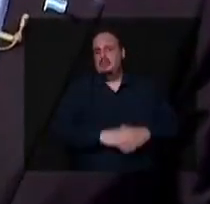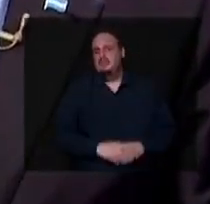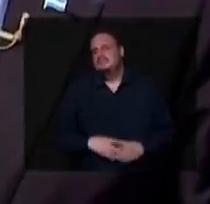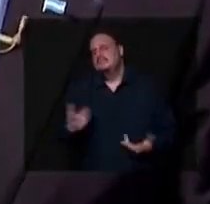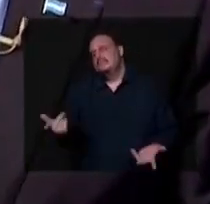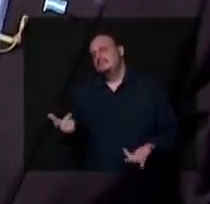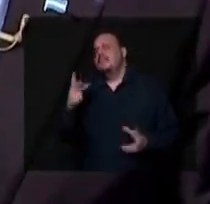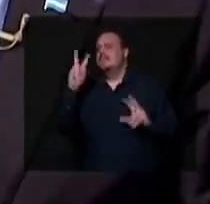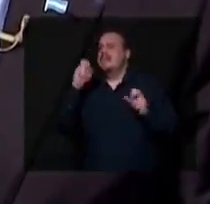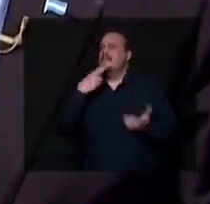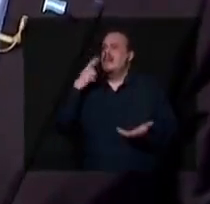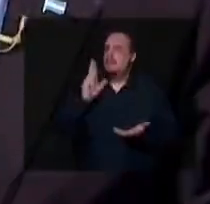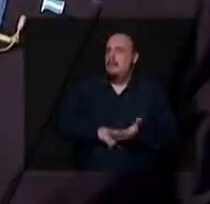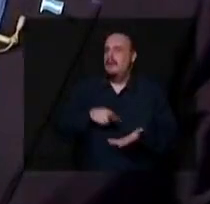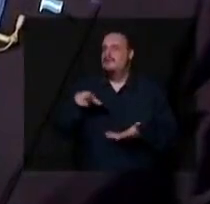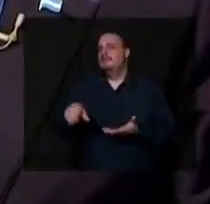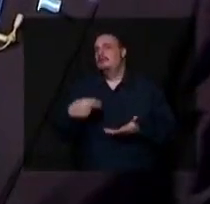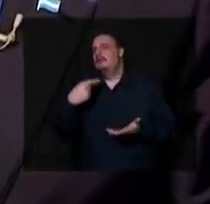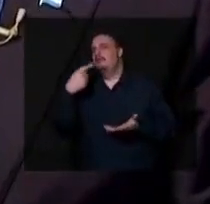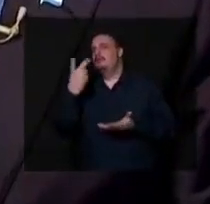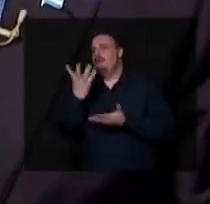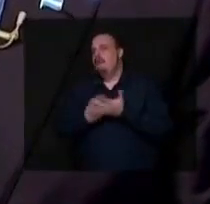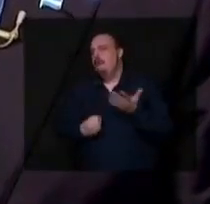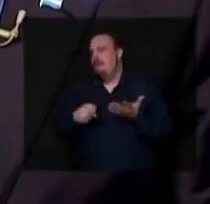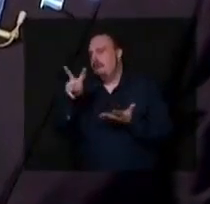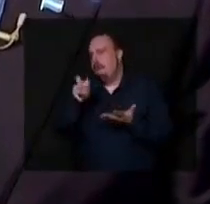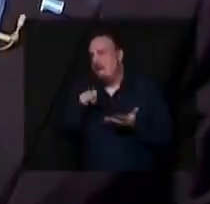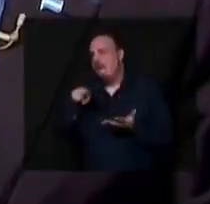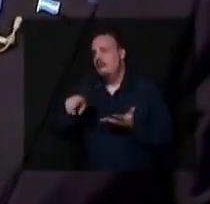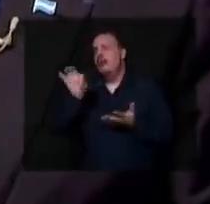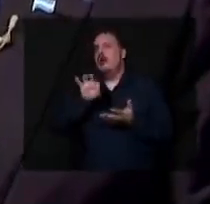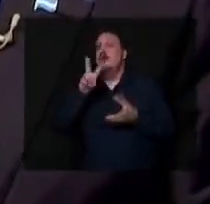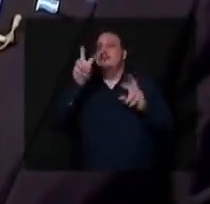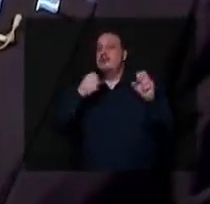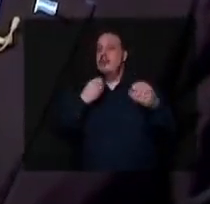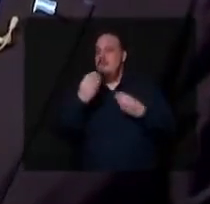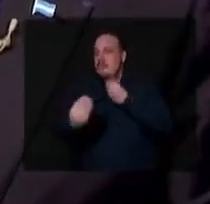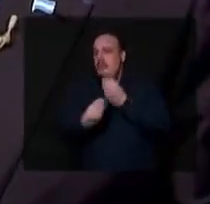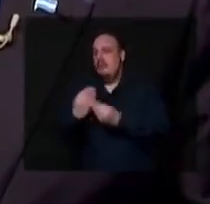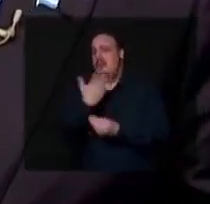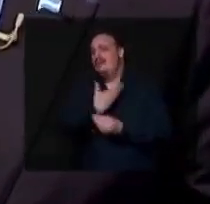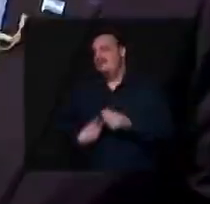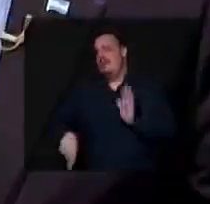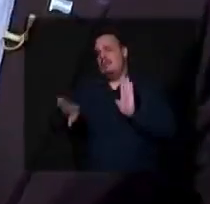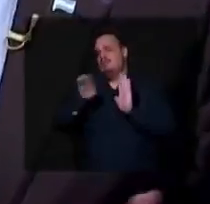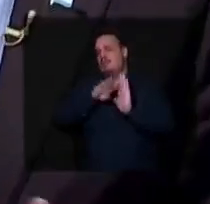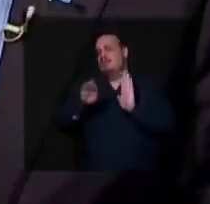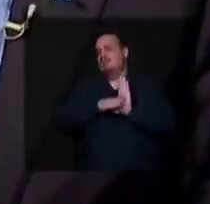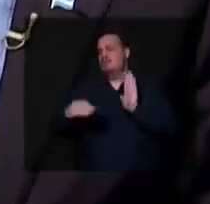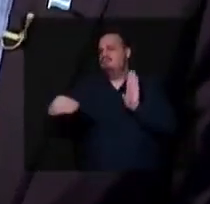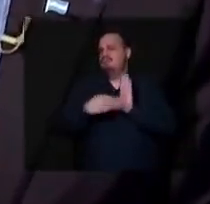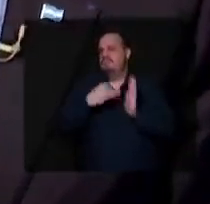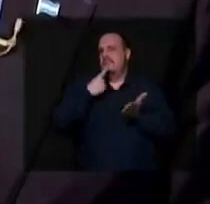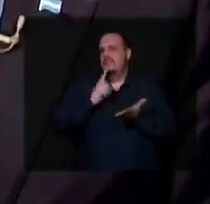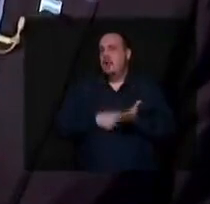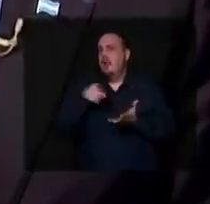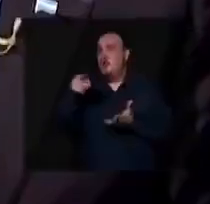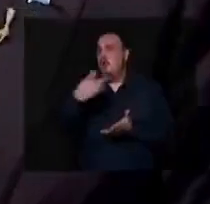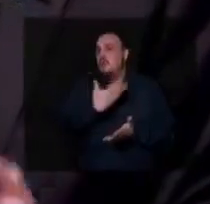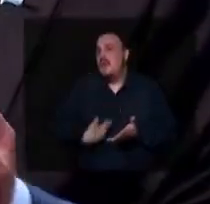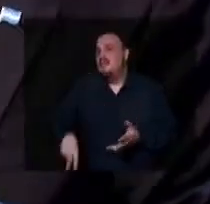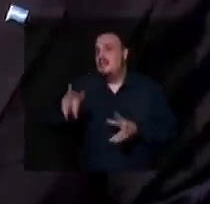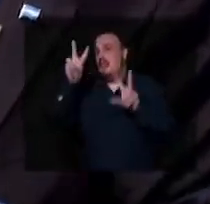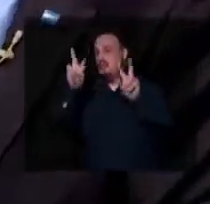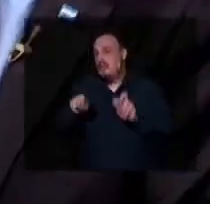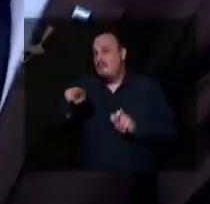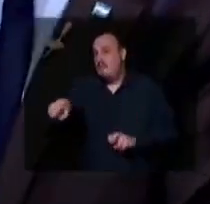esta instancia de la política qué es lo que porque hay mucho egoísmo Piensan en ellos obviamente hay mucha corrupción hay